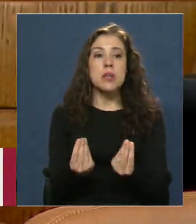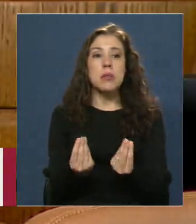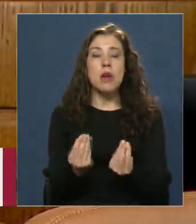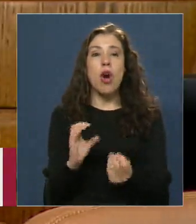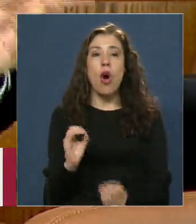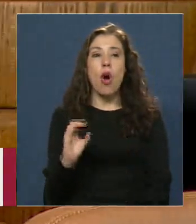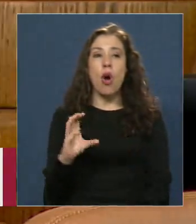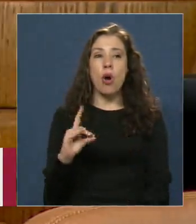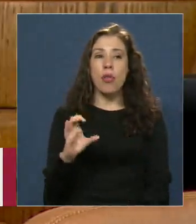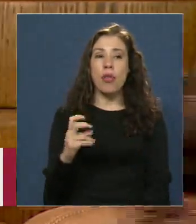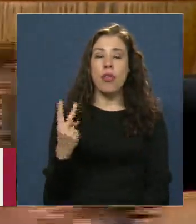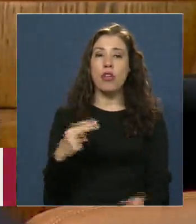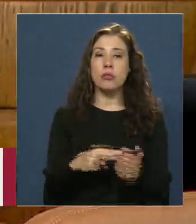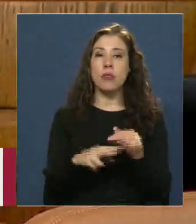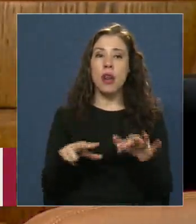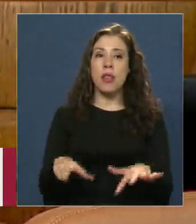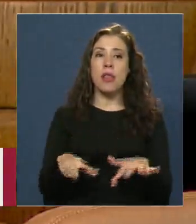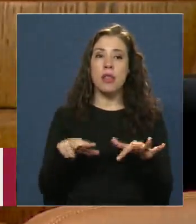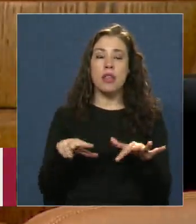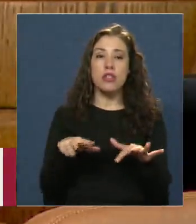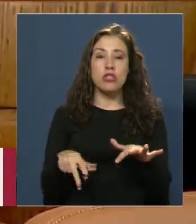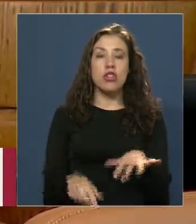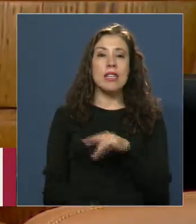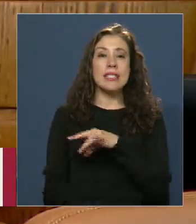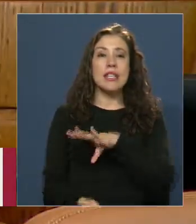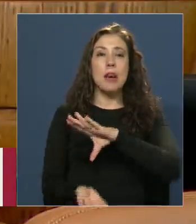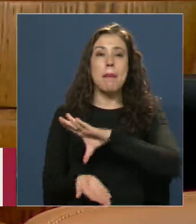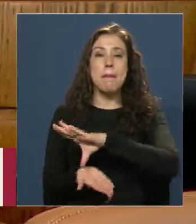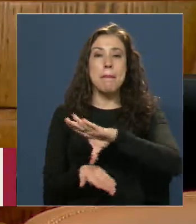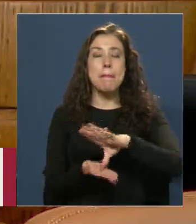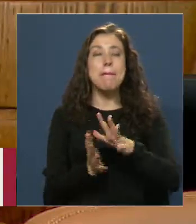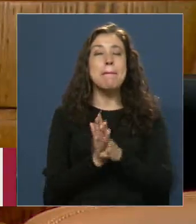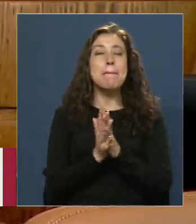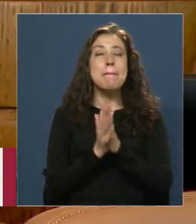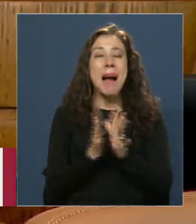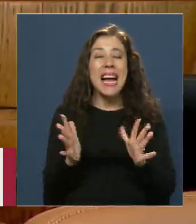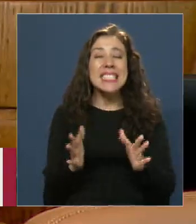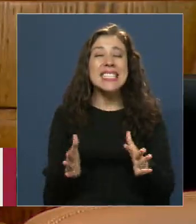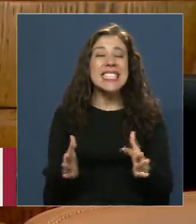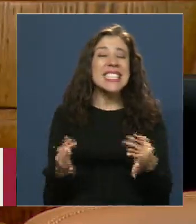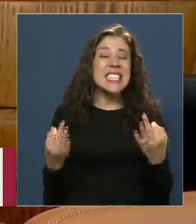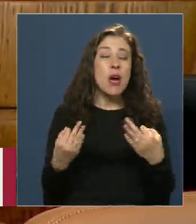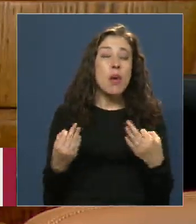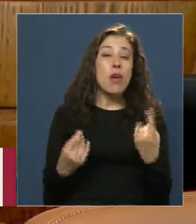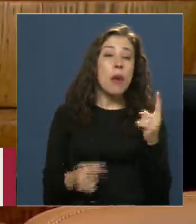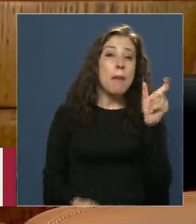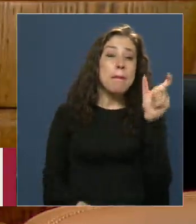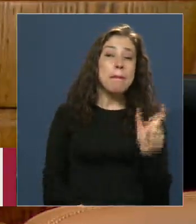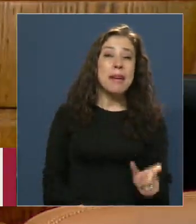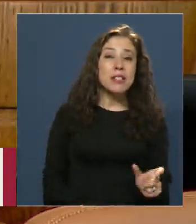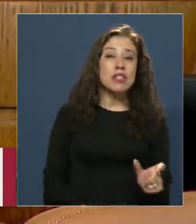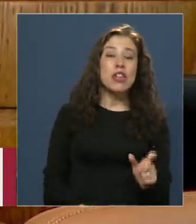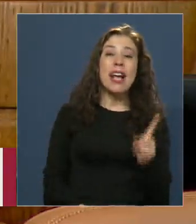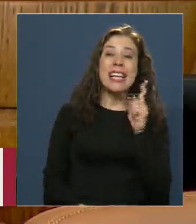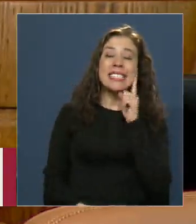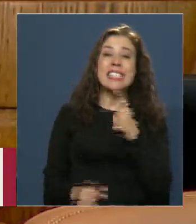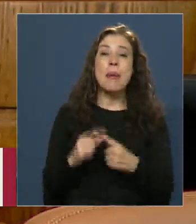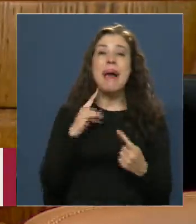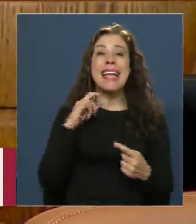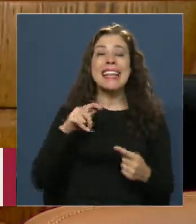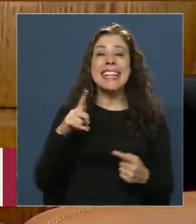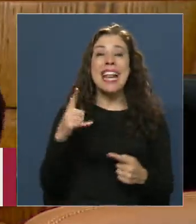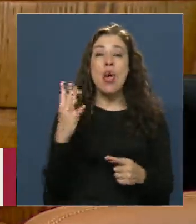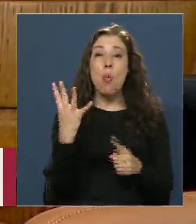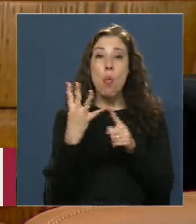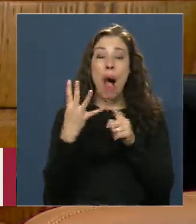la OECD, el año 2018, Chile es el país con mayor probabilidad de que una persona del quintil 4